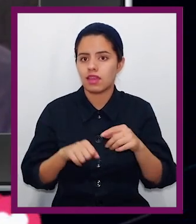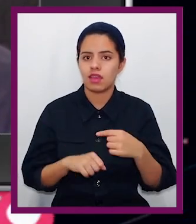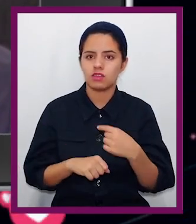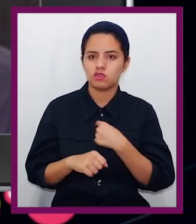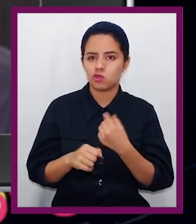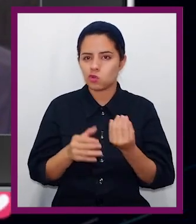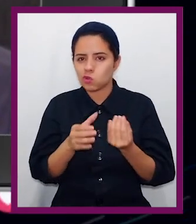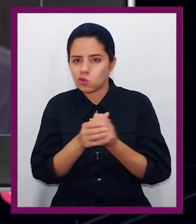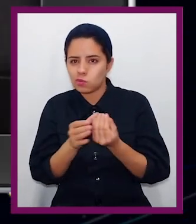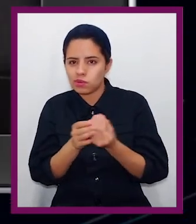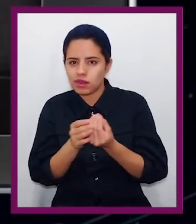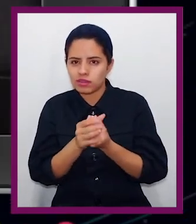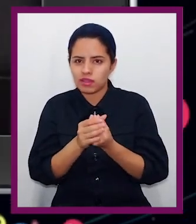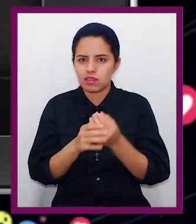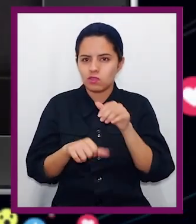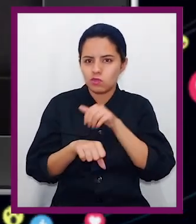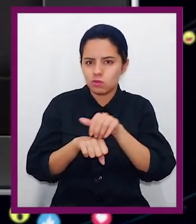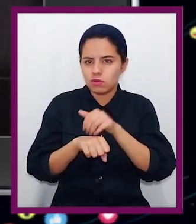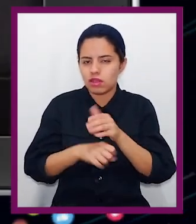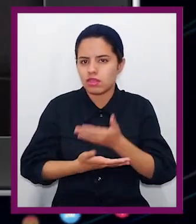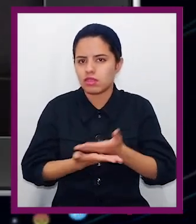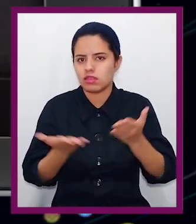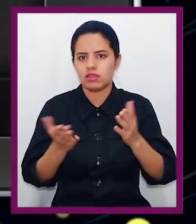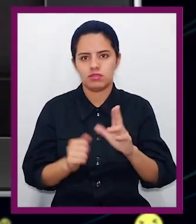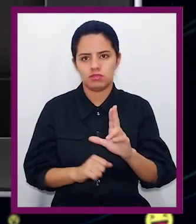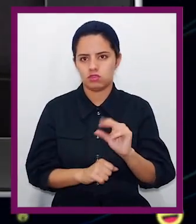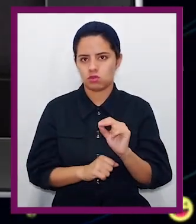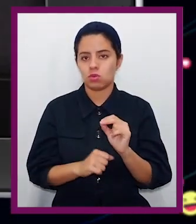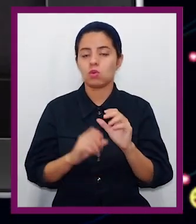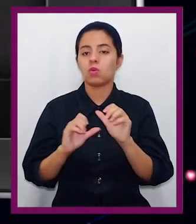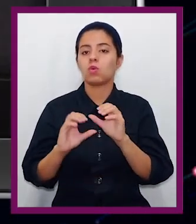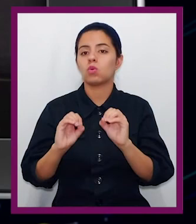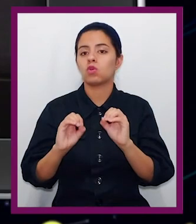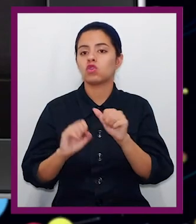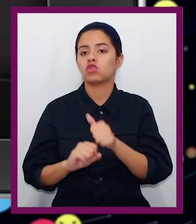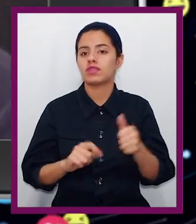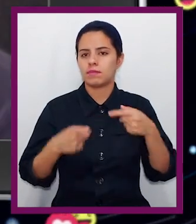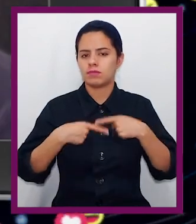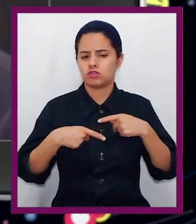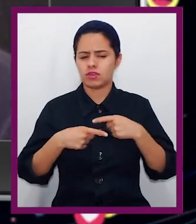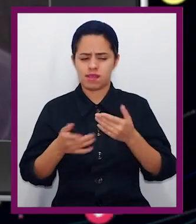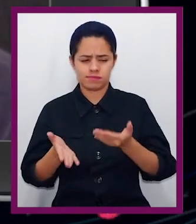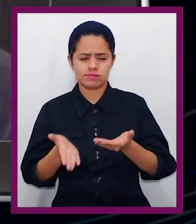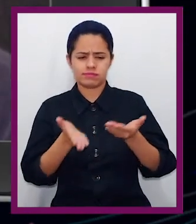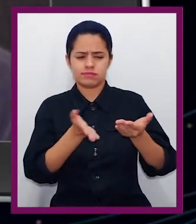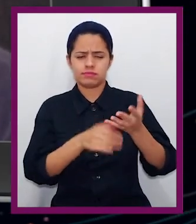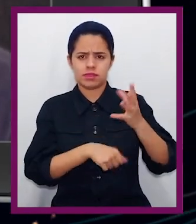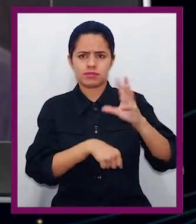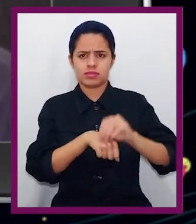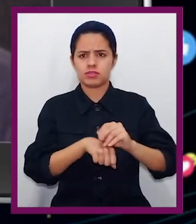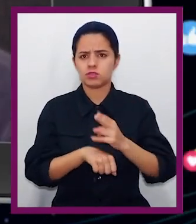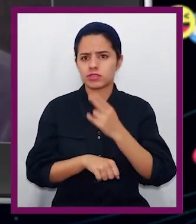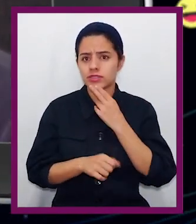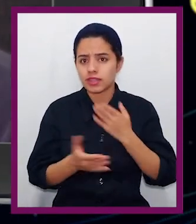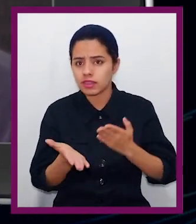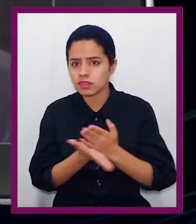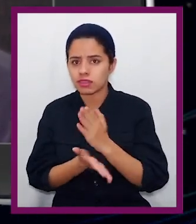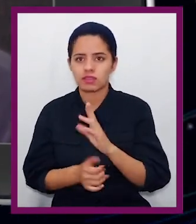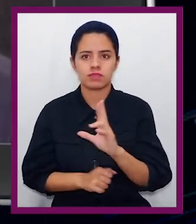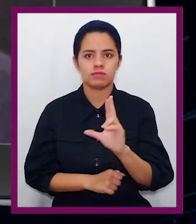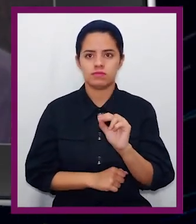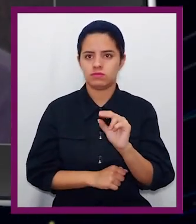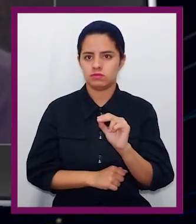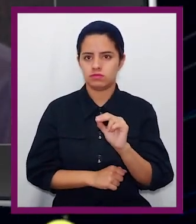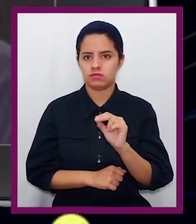nuestras contraseñas, que no concedamos acceso a nuestra cuenta a otras personas, ni que le transfiramos esto a